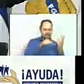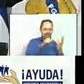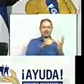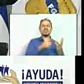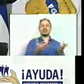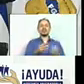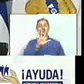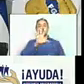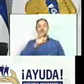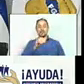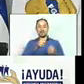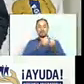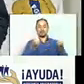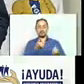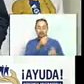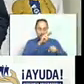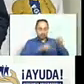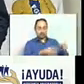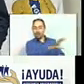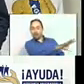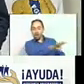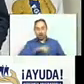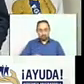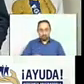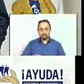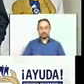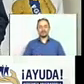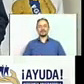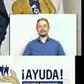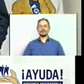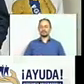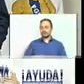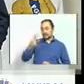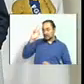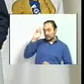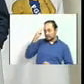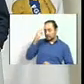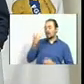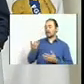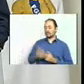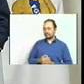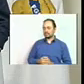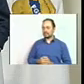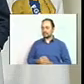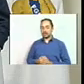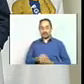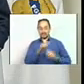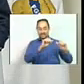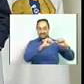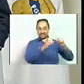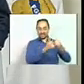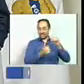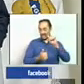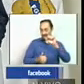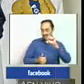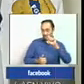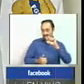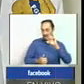de casi 50 millones de dólares. Es decir, entregaron a esta sociedad Astaldi